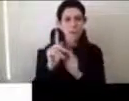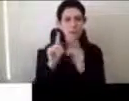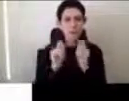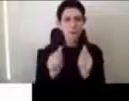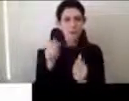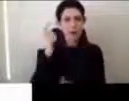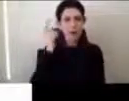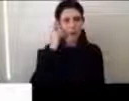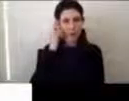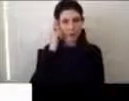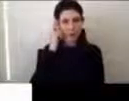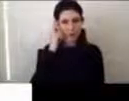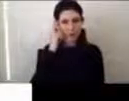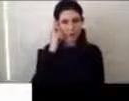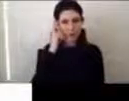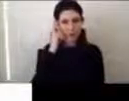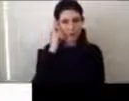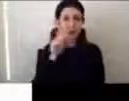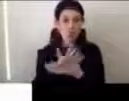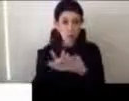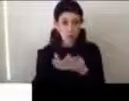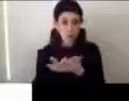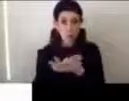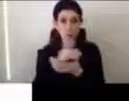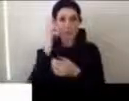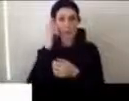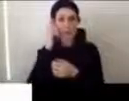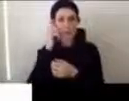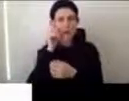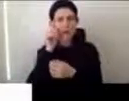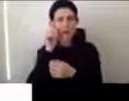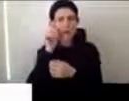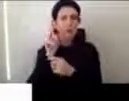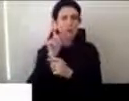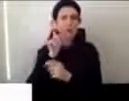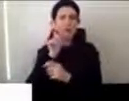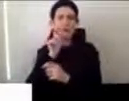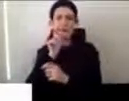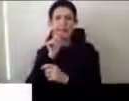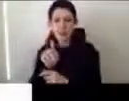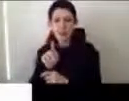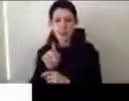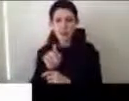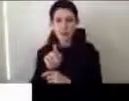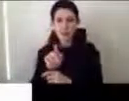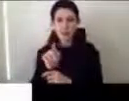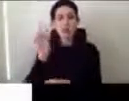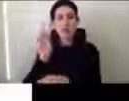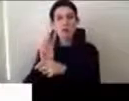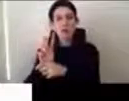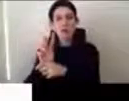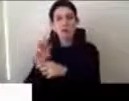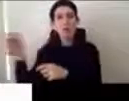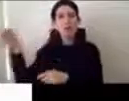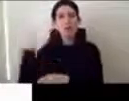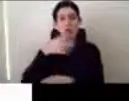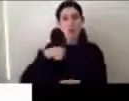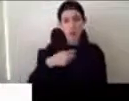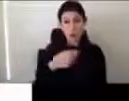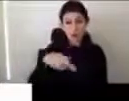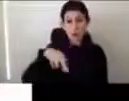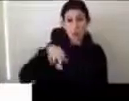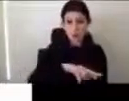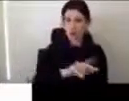pensamiento, aprender a pensar en forma crítica. No es repetir lo que el profesor dijo, ¿no es cierto? Es